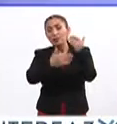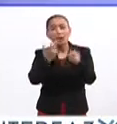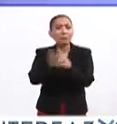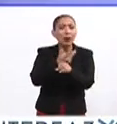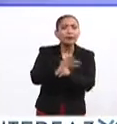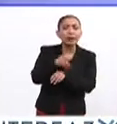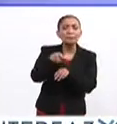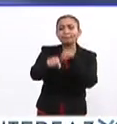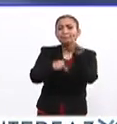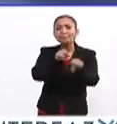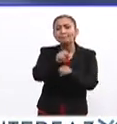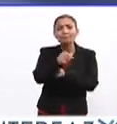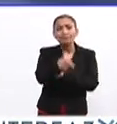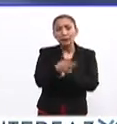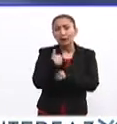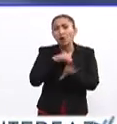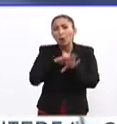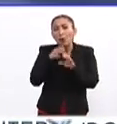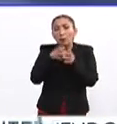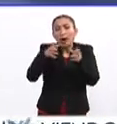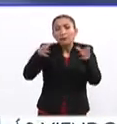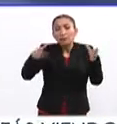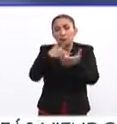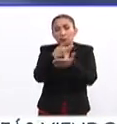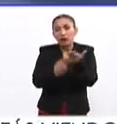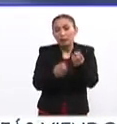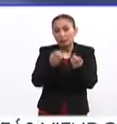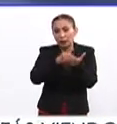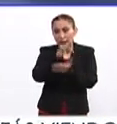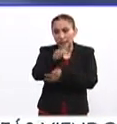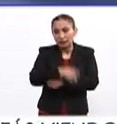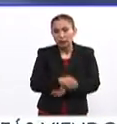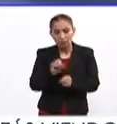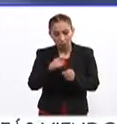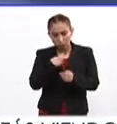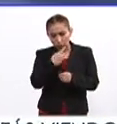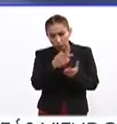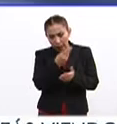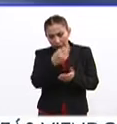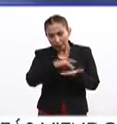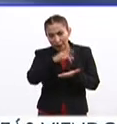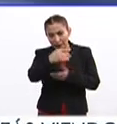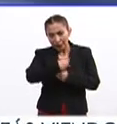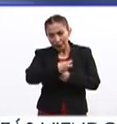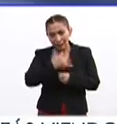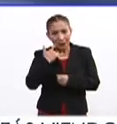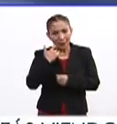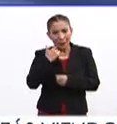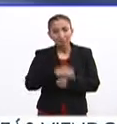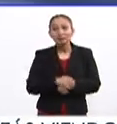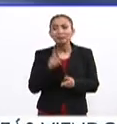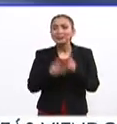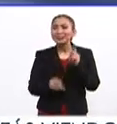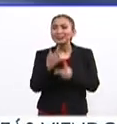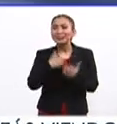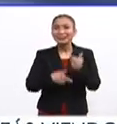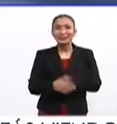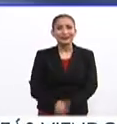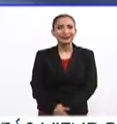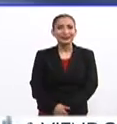que van teniendo y pues cómo se va extendiendo este programa. Muchas gracias por estar con nosotros. No, al contrario a ustedes. Gracias, muchas gracias, qué amables. Una pausa,